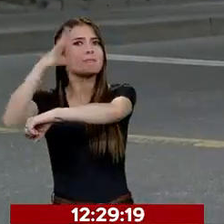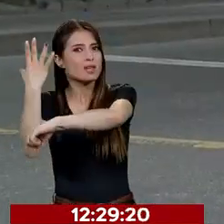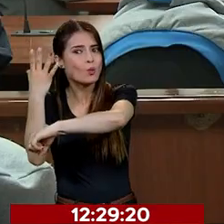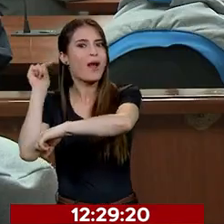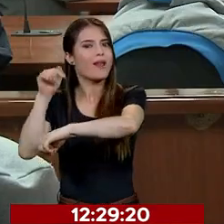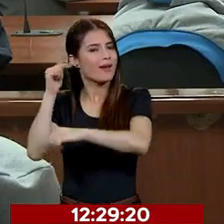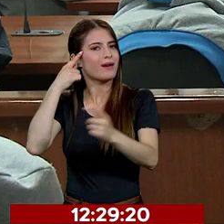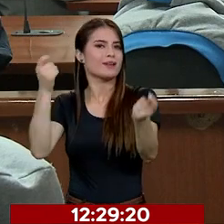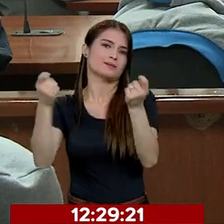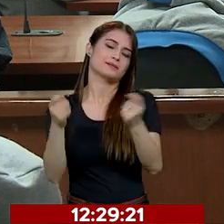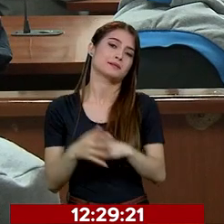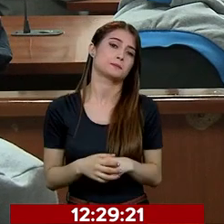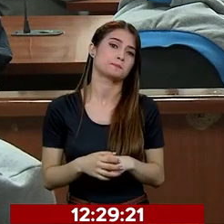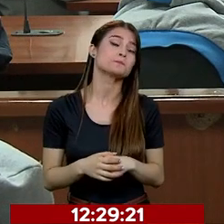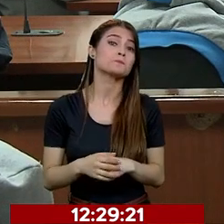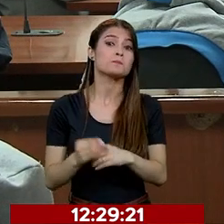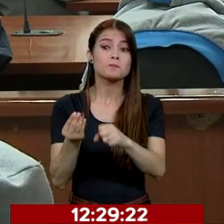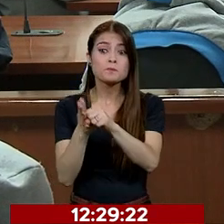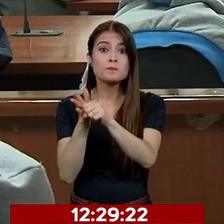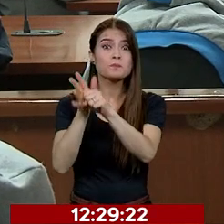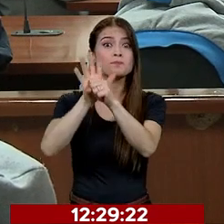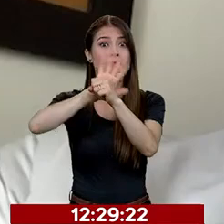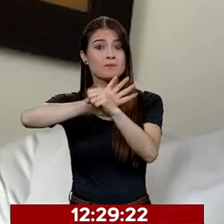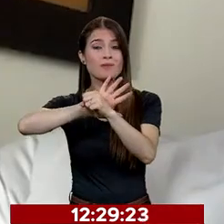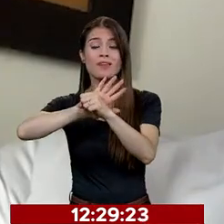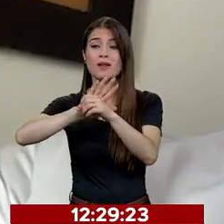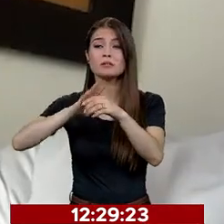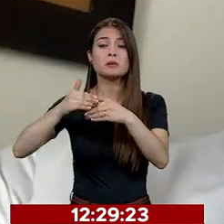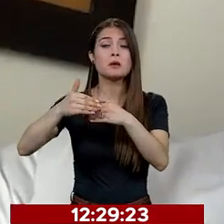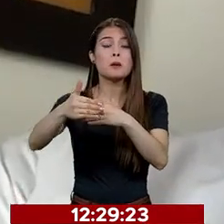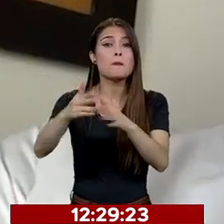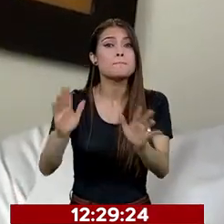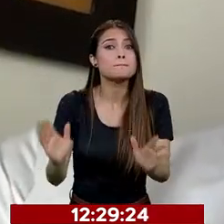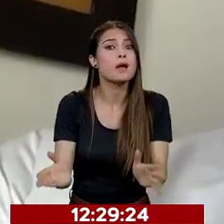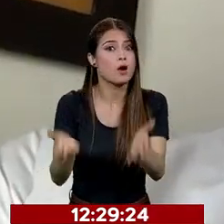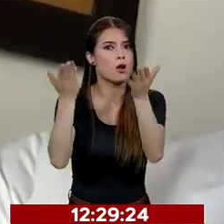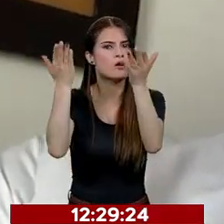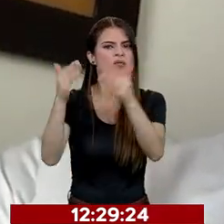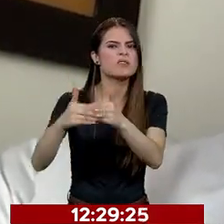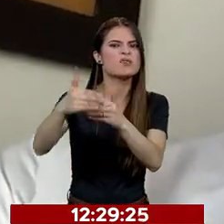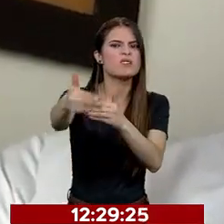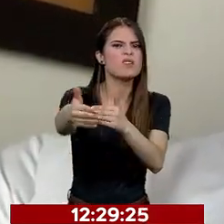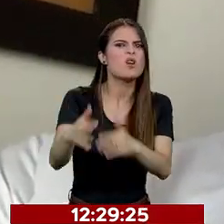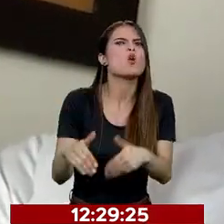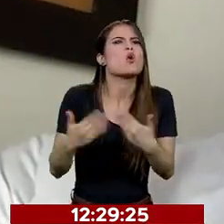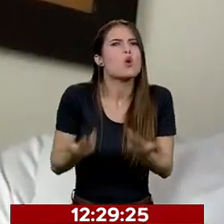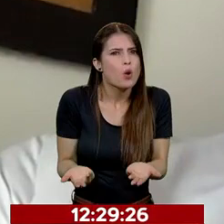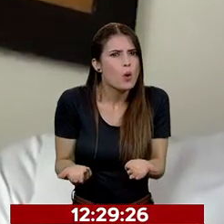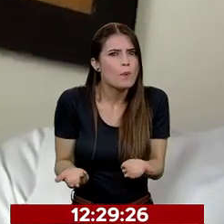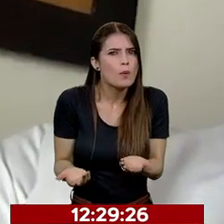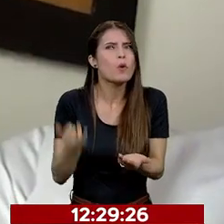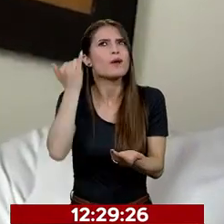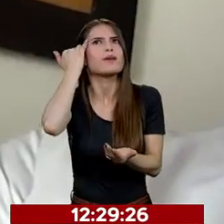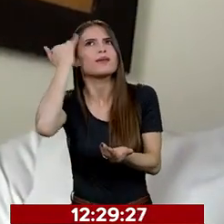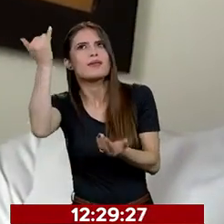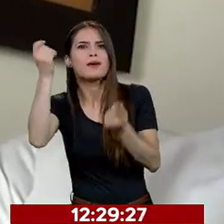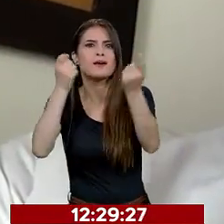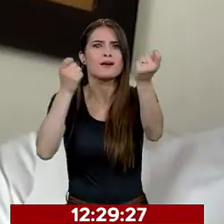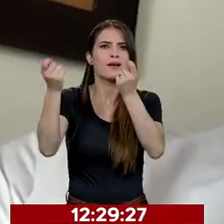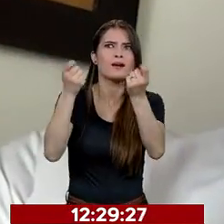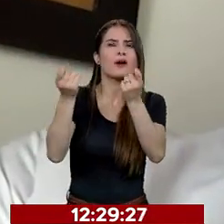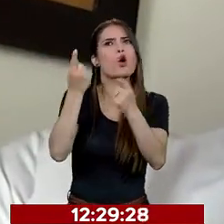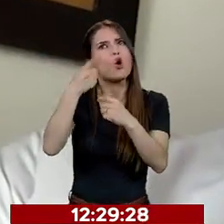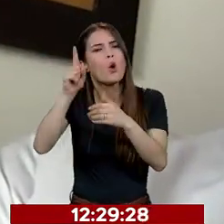la pandemia, empezará el reto de la descongestión. Tendríamos que pensar en descongestión, en mejores dinámicas, en que los